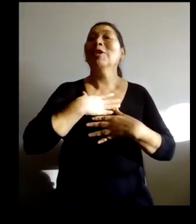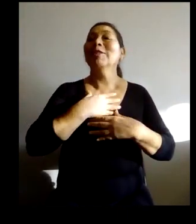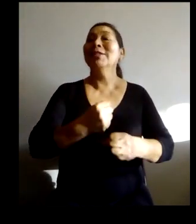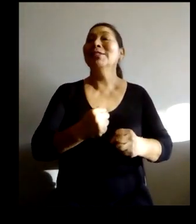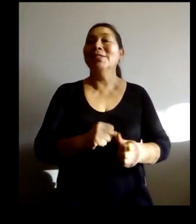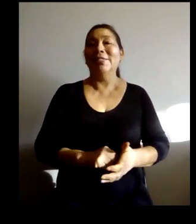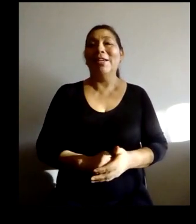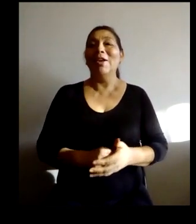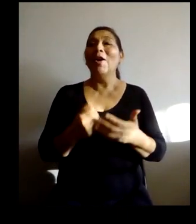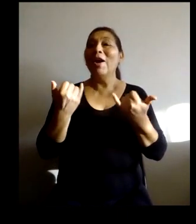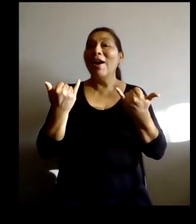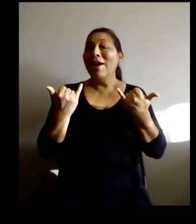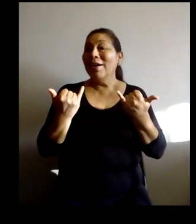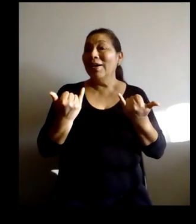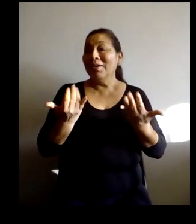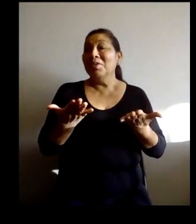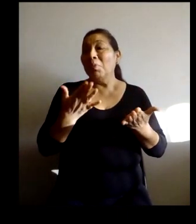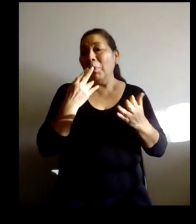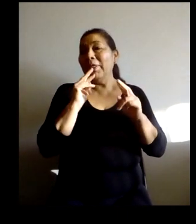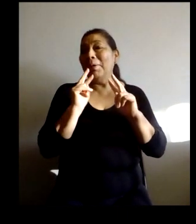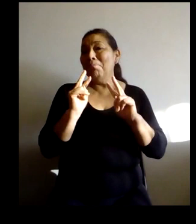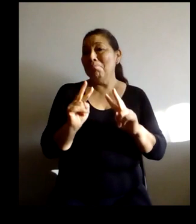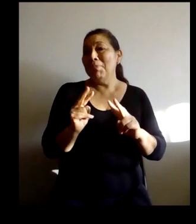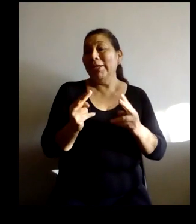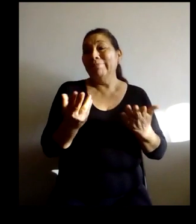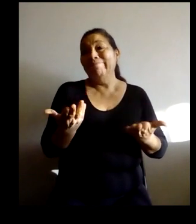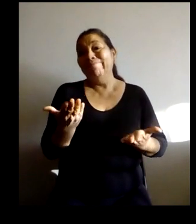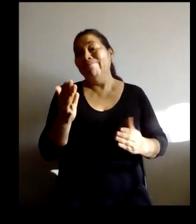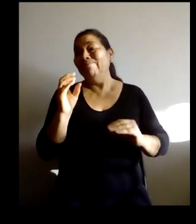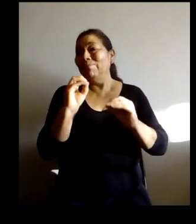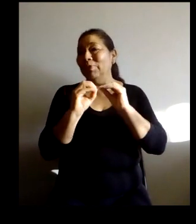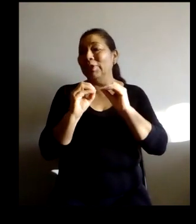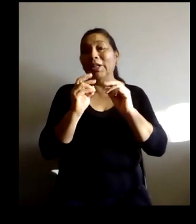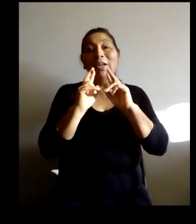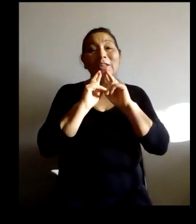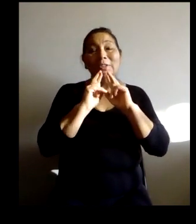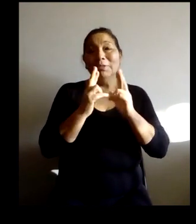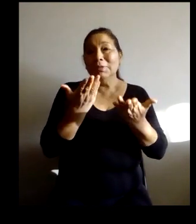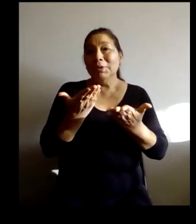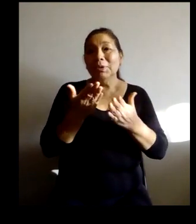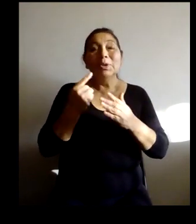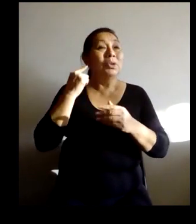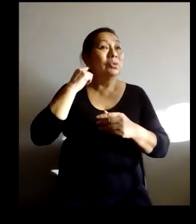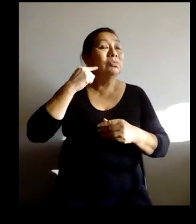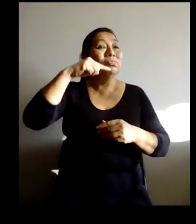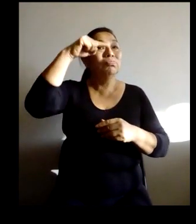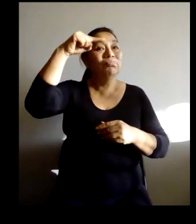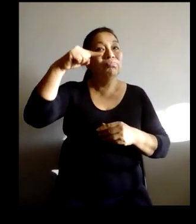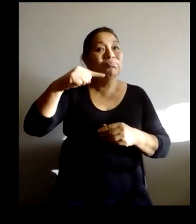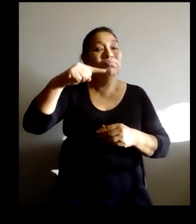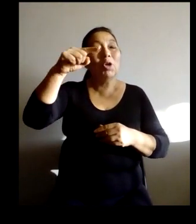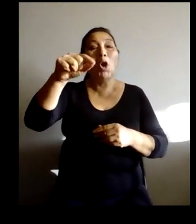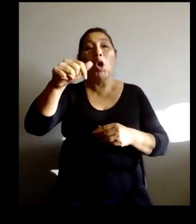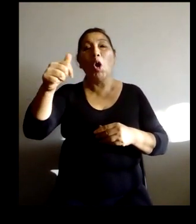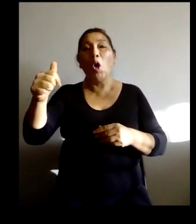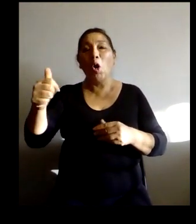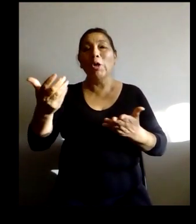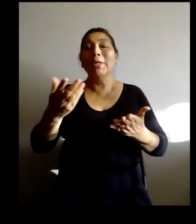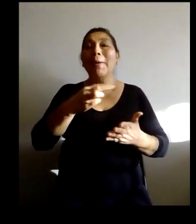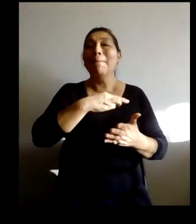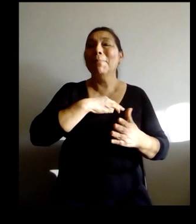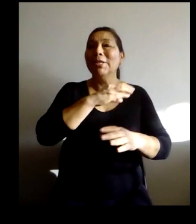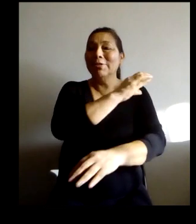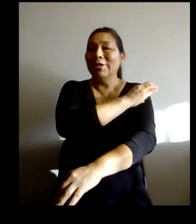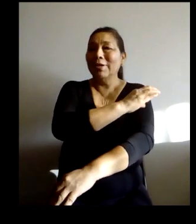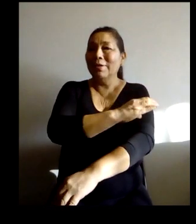Salud, y aquí se puede apreciar que únicamente obra el resultado de un audiograma, y en otras